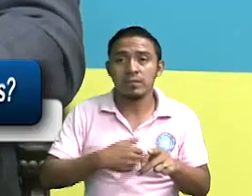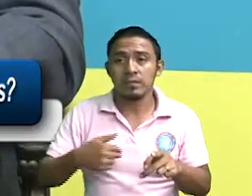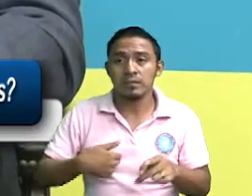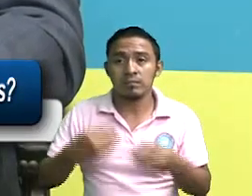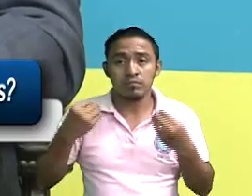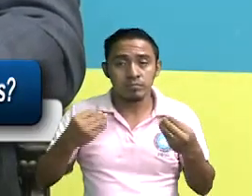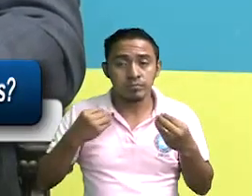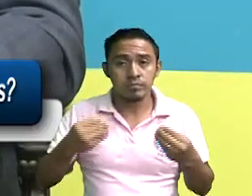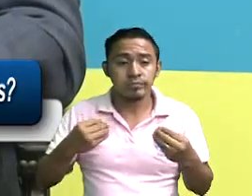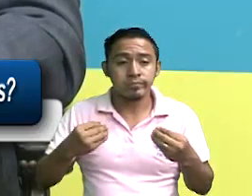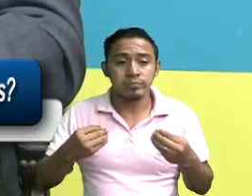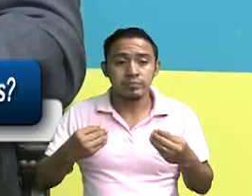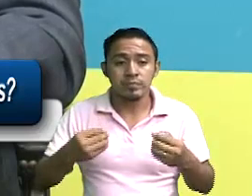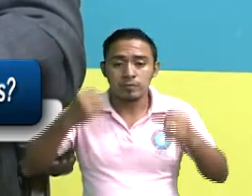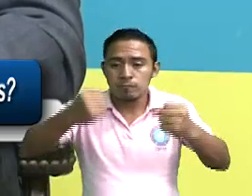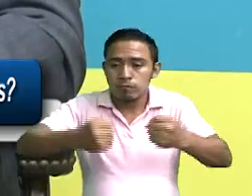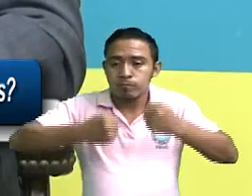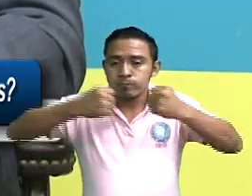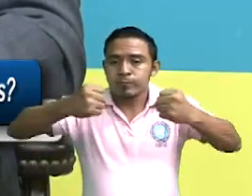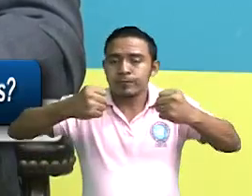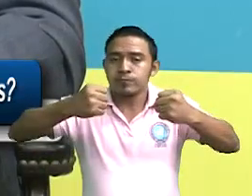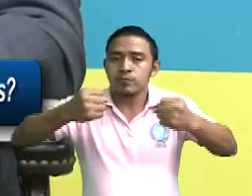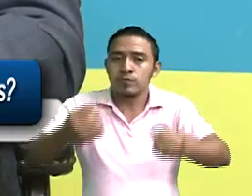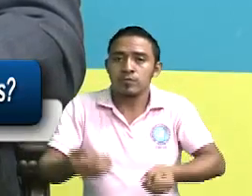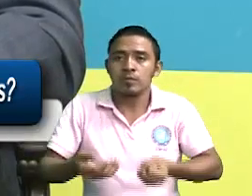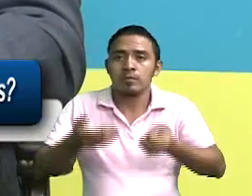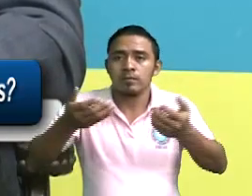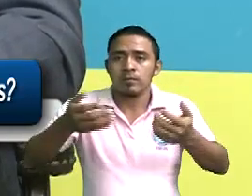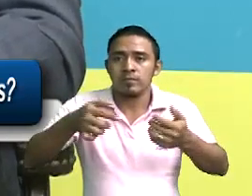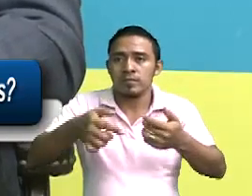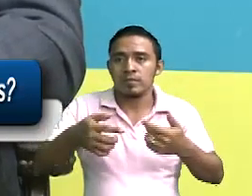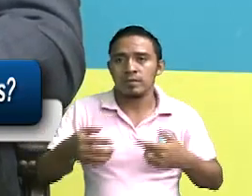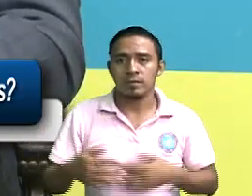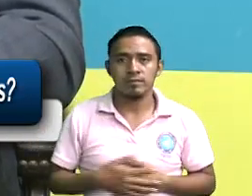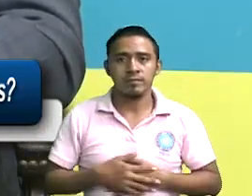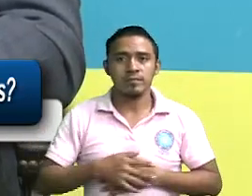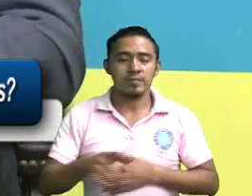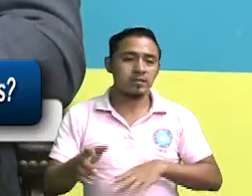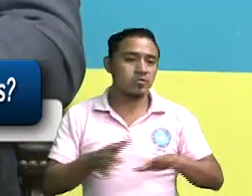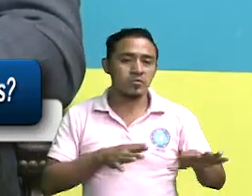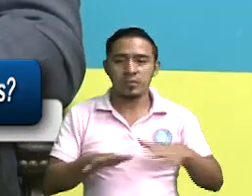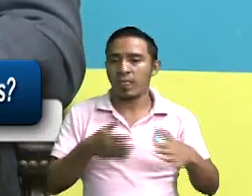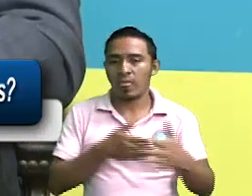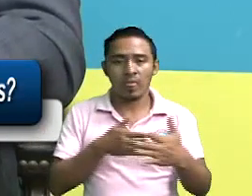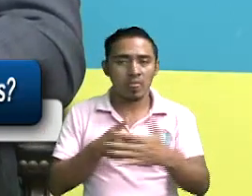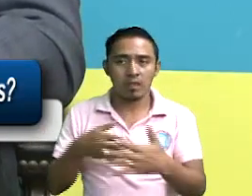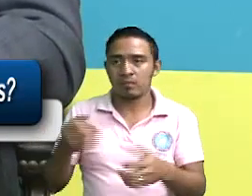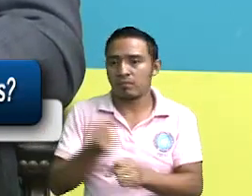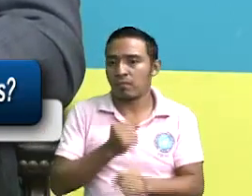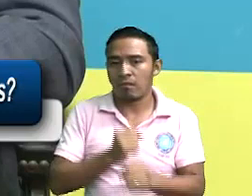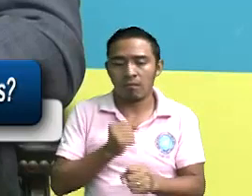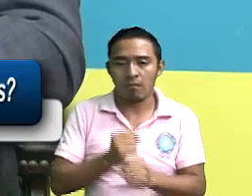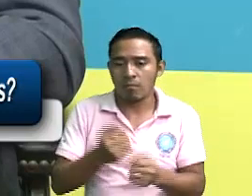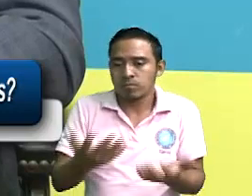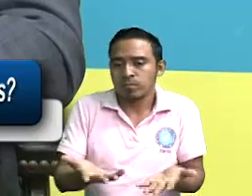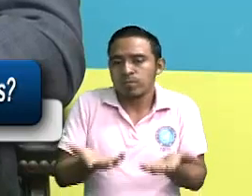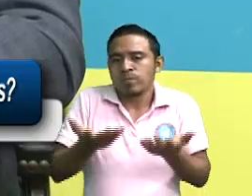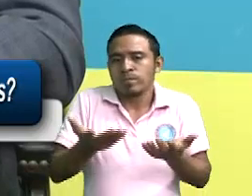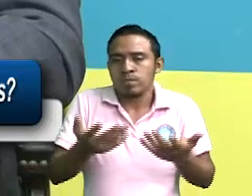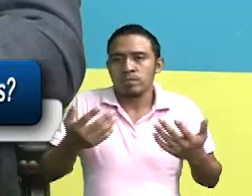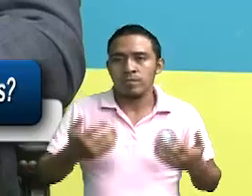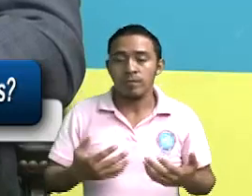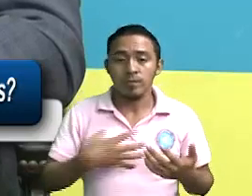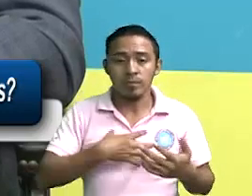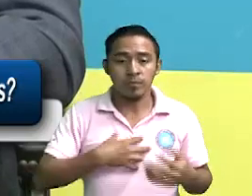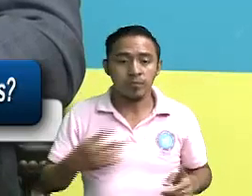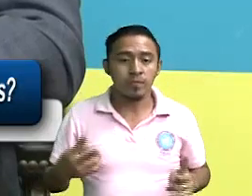requiere mucho, de mucha fuerza física, este paciente se va a ver totalmente limitado para realizar su actividad de la